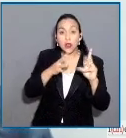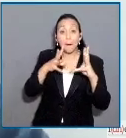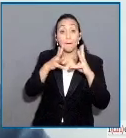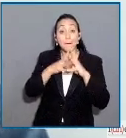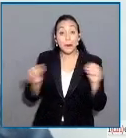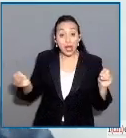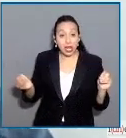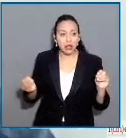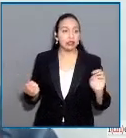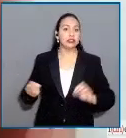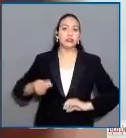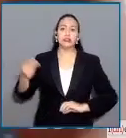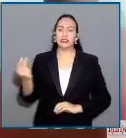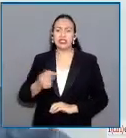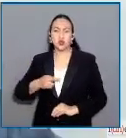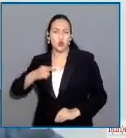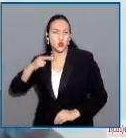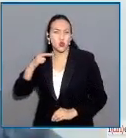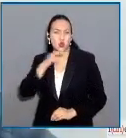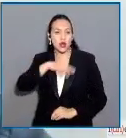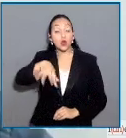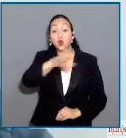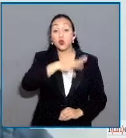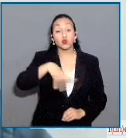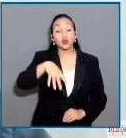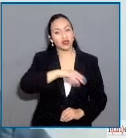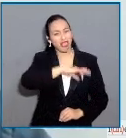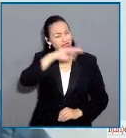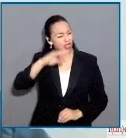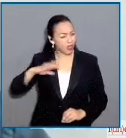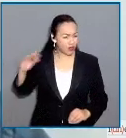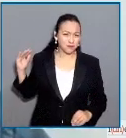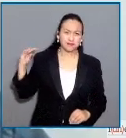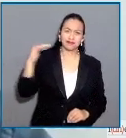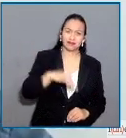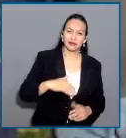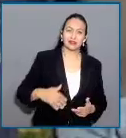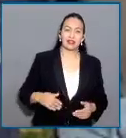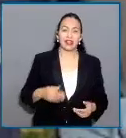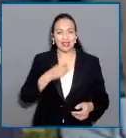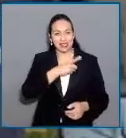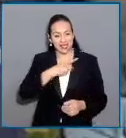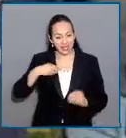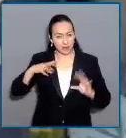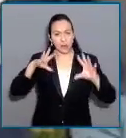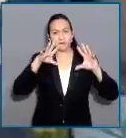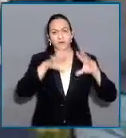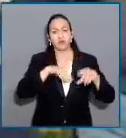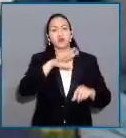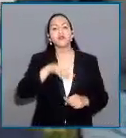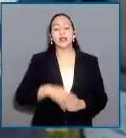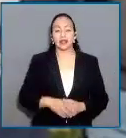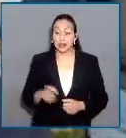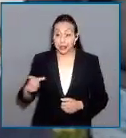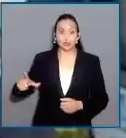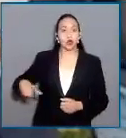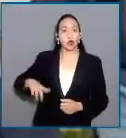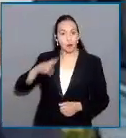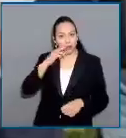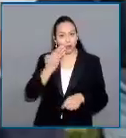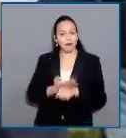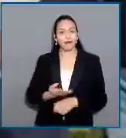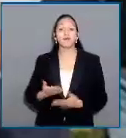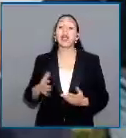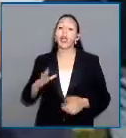de manera inmediata. Y eso es el criterio central de actuación de las autoridades. Agregaron que de acuerdo con investigaciones,